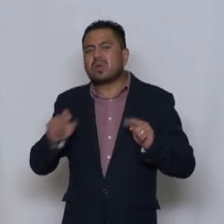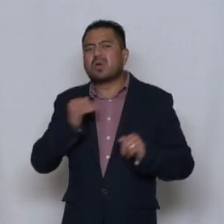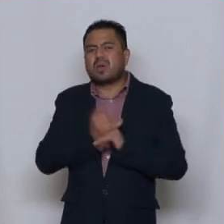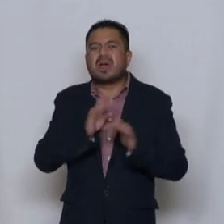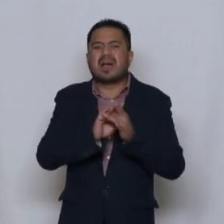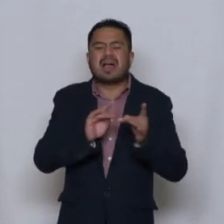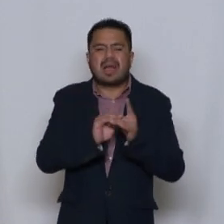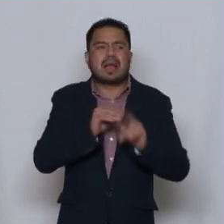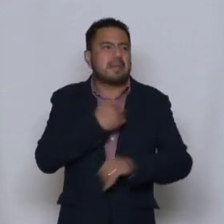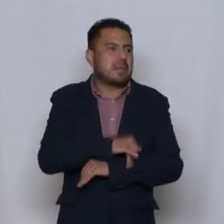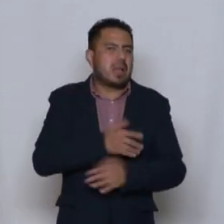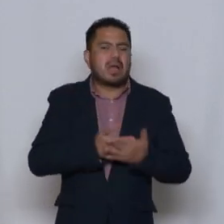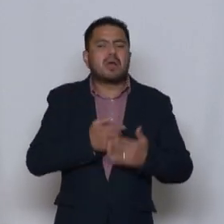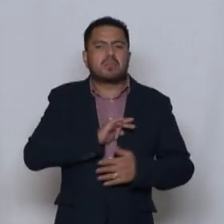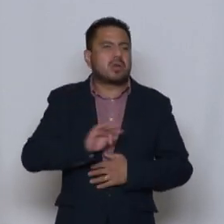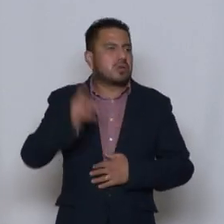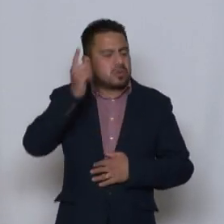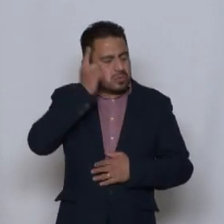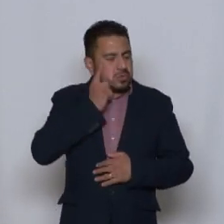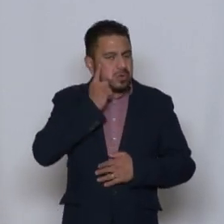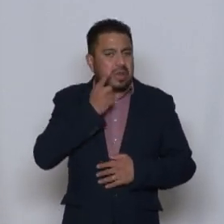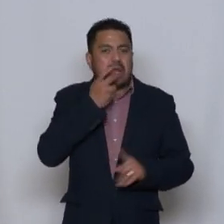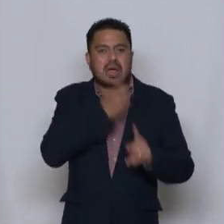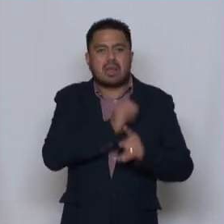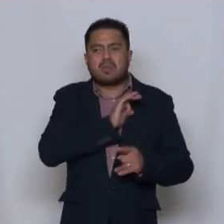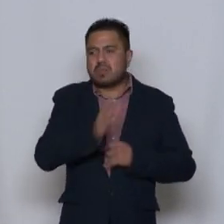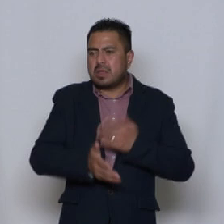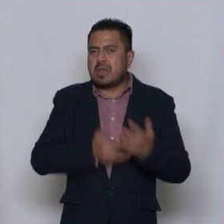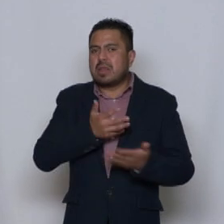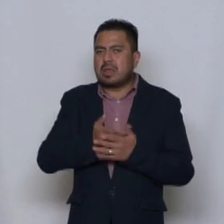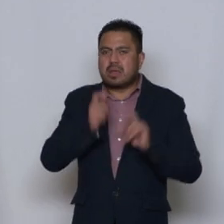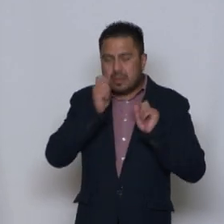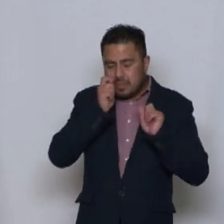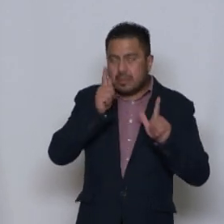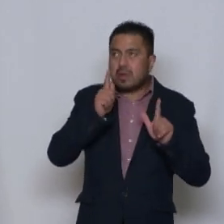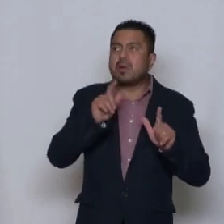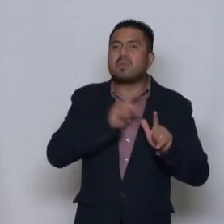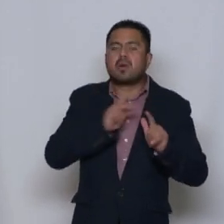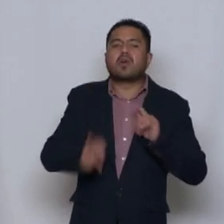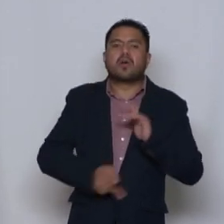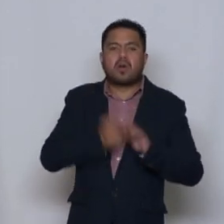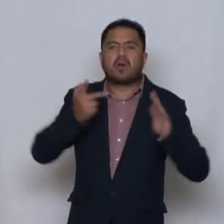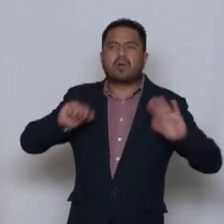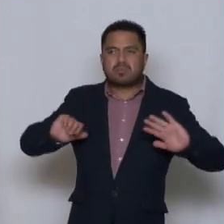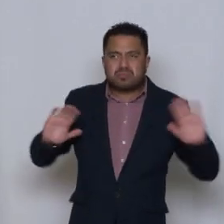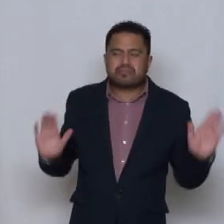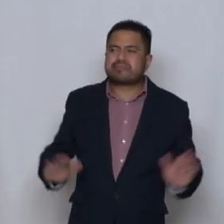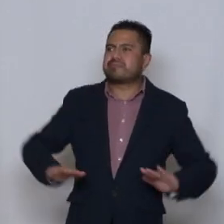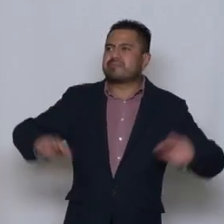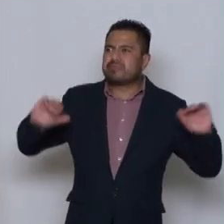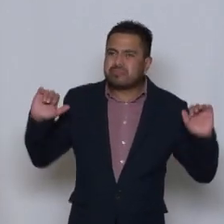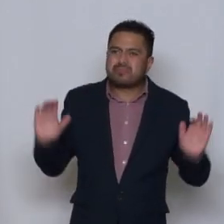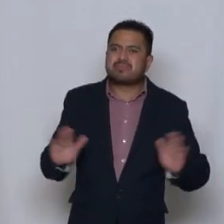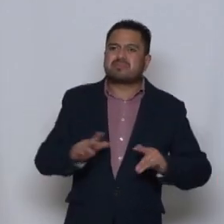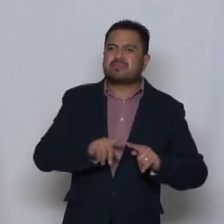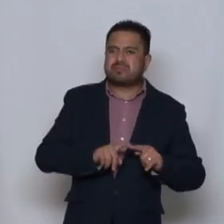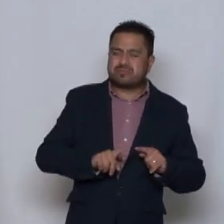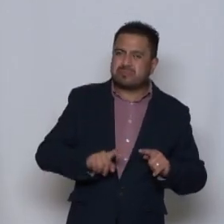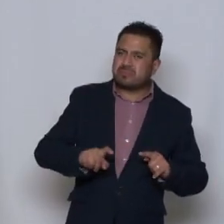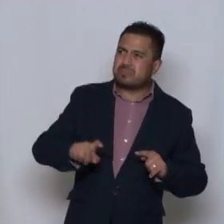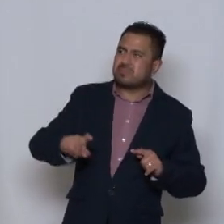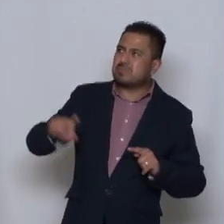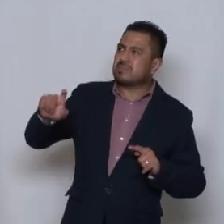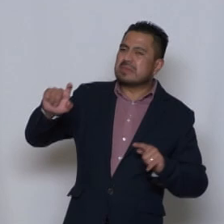mientras planea puede dormir. Entonces ahí descansa, despierta y puede volver a aletear. Entonces se está impulsando. Y